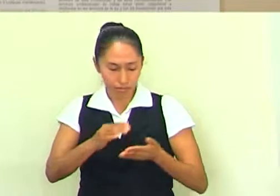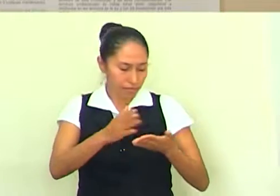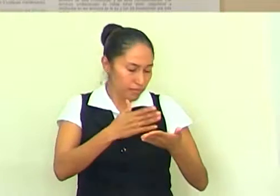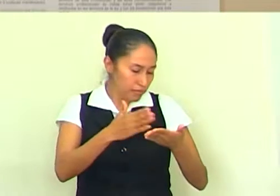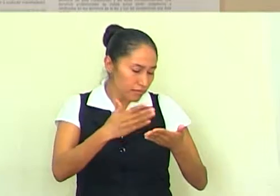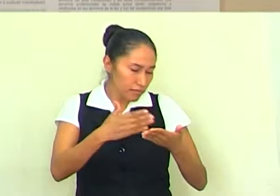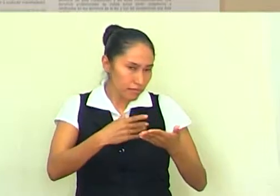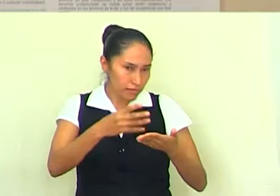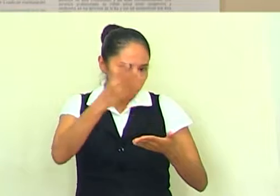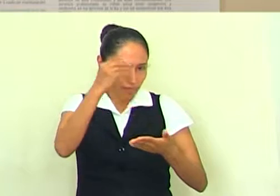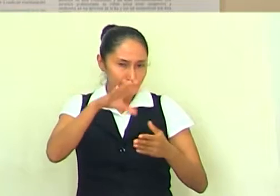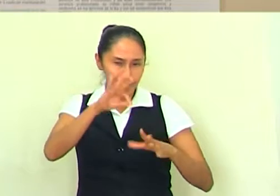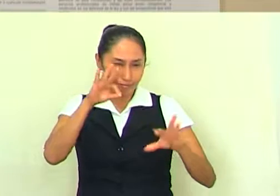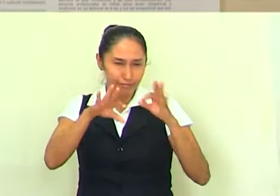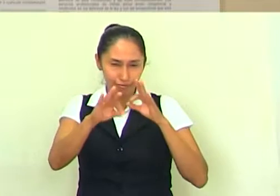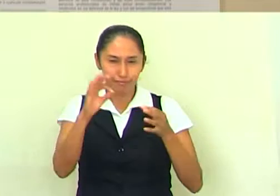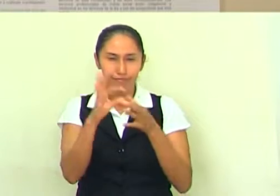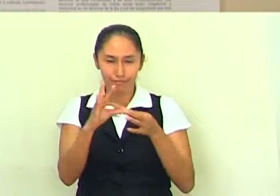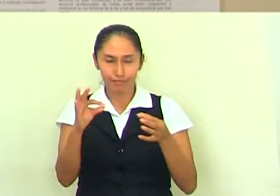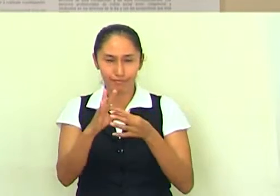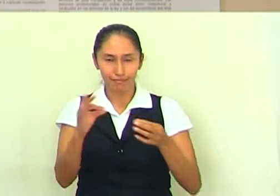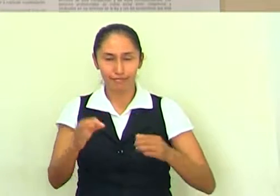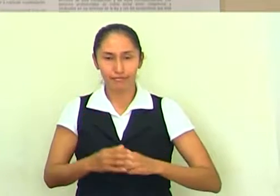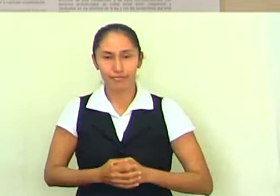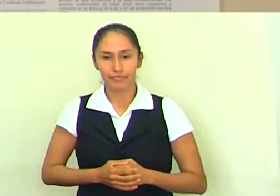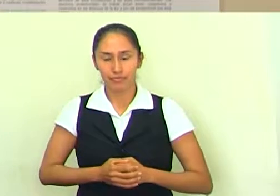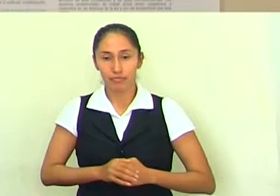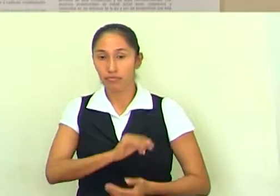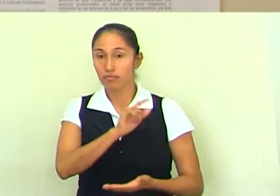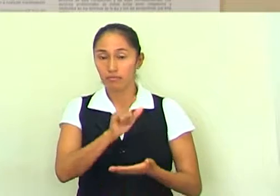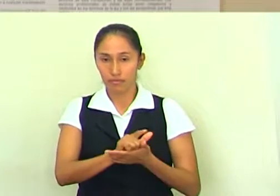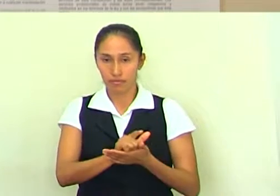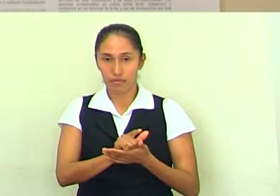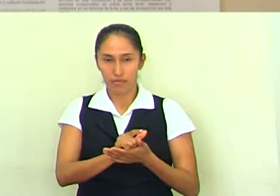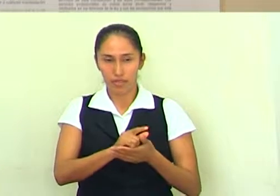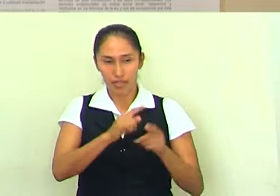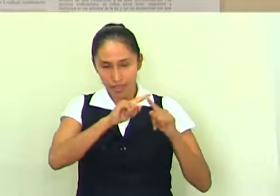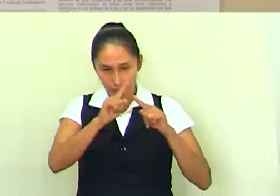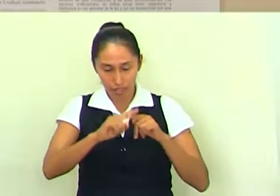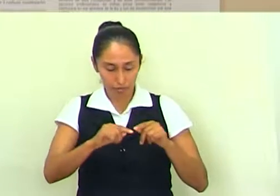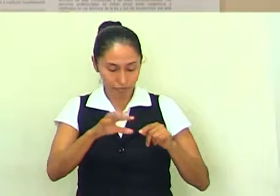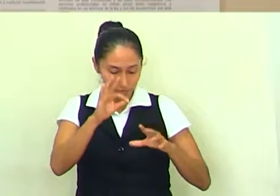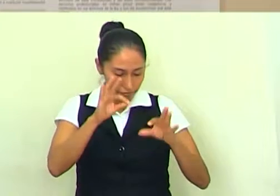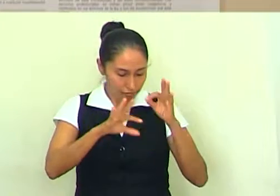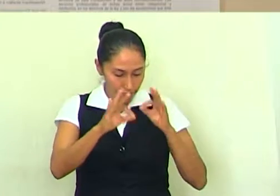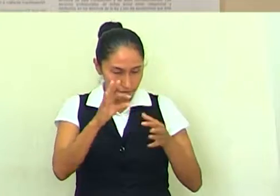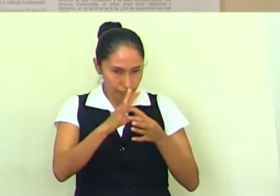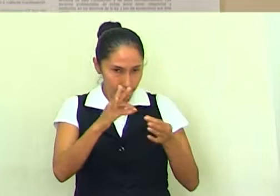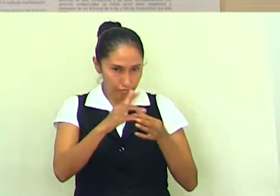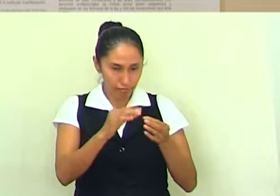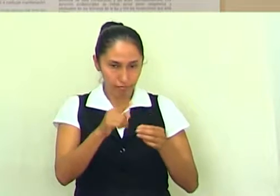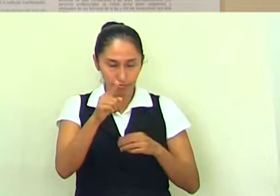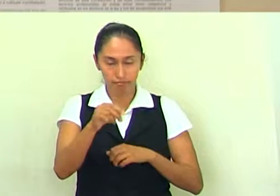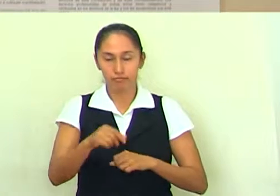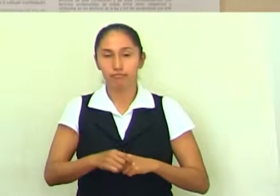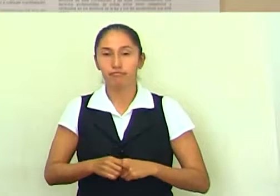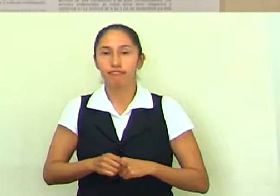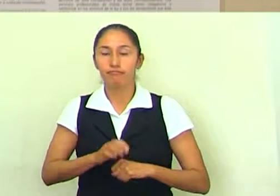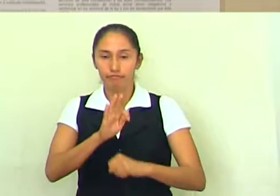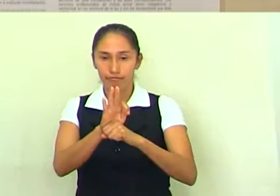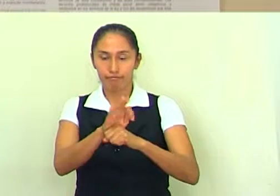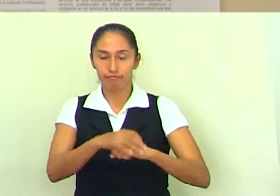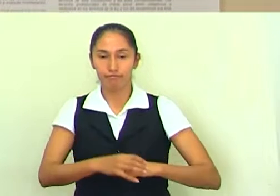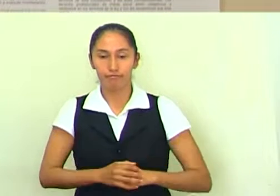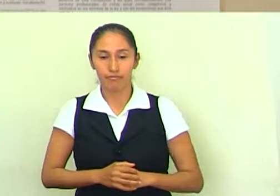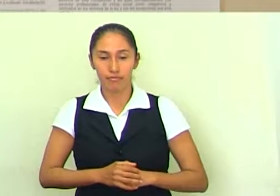del cual se van a desprender algunas leyes secundarias que se van a promover